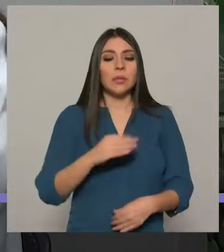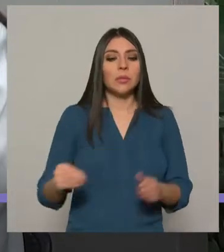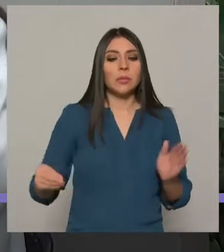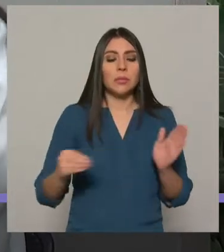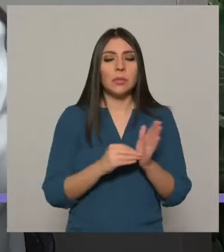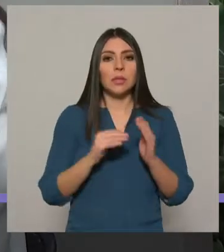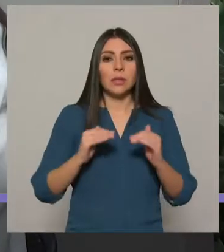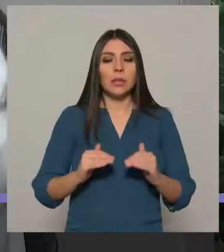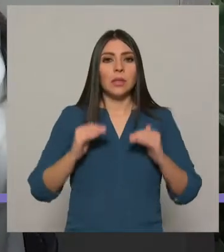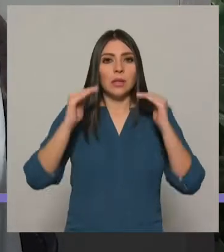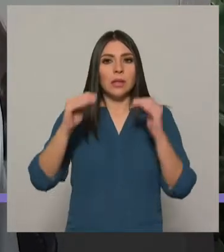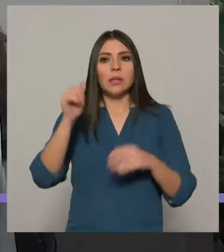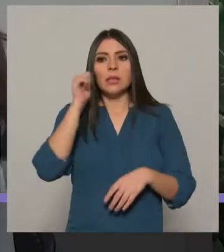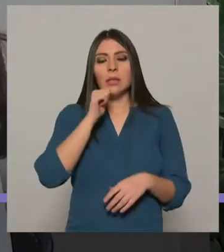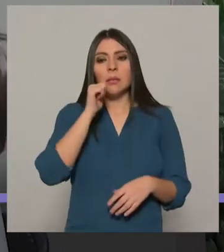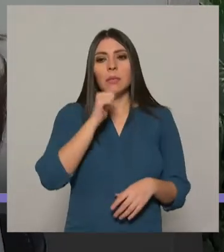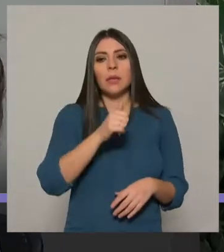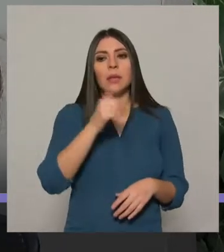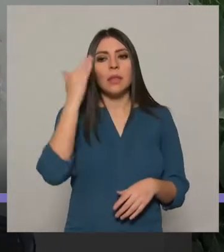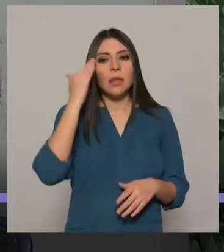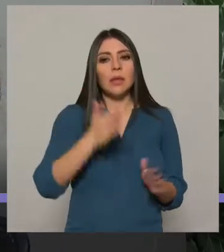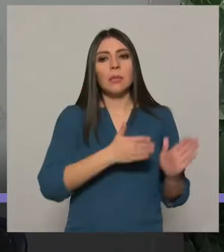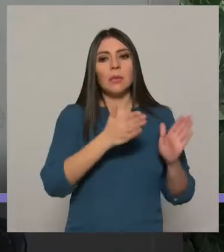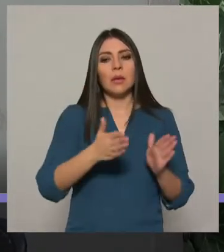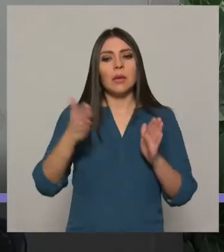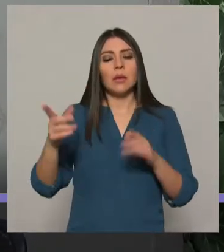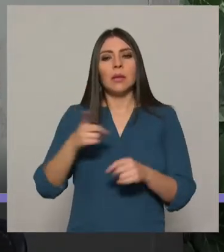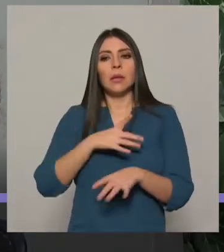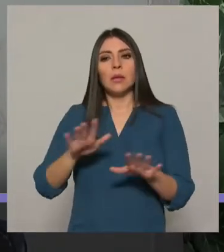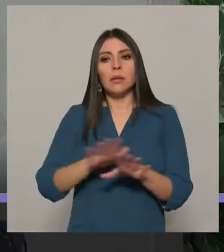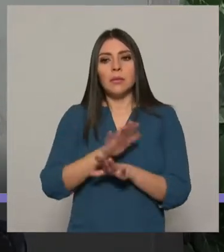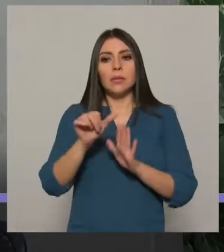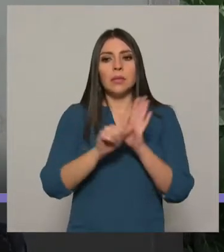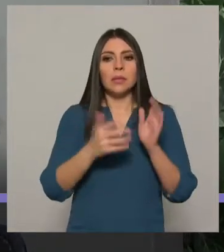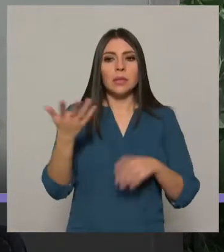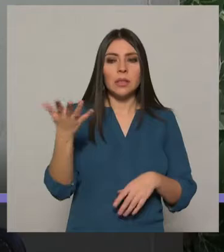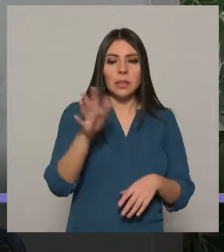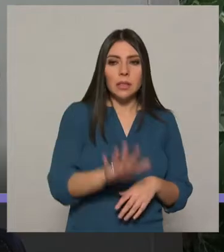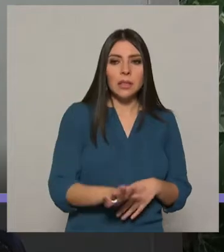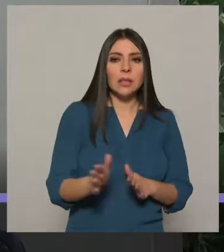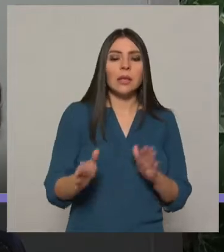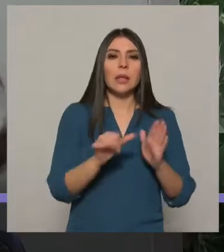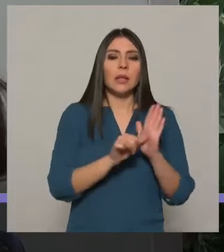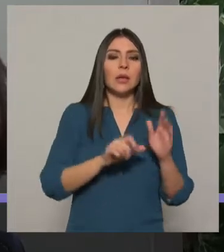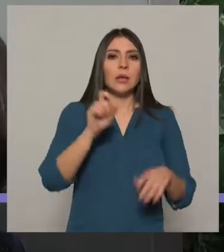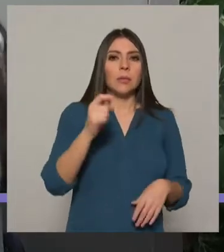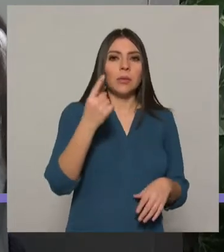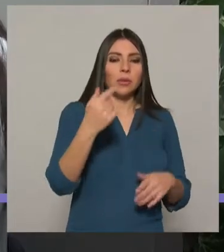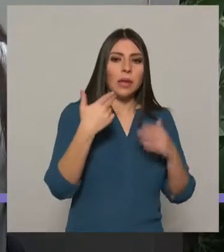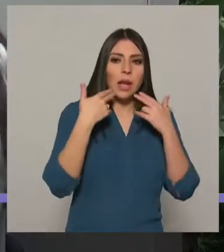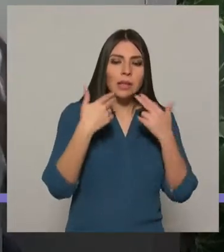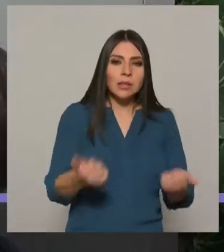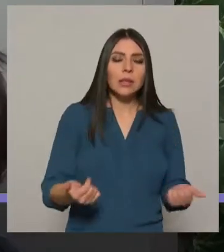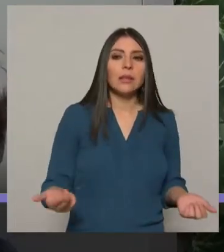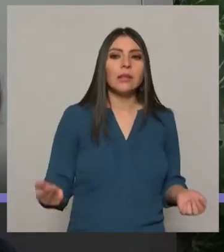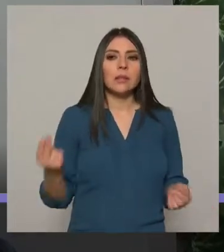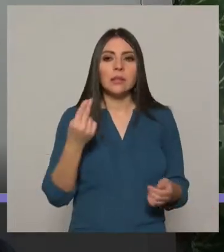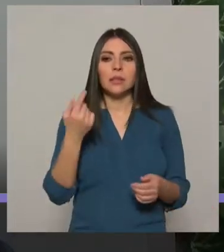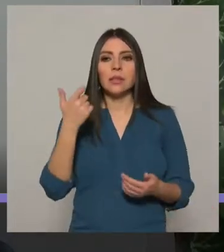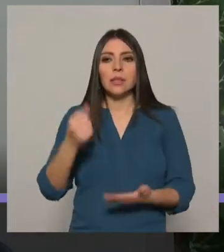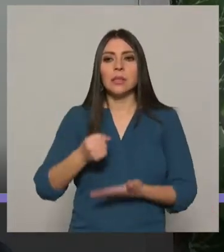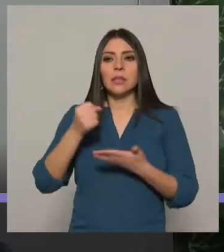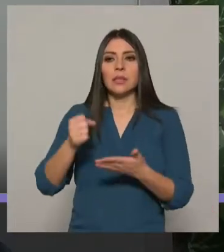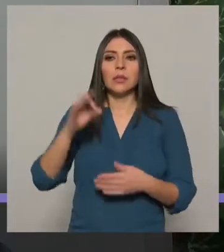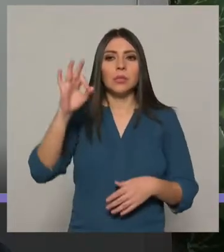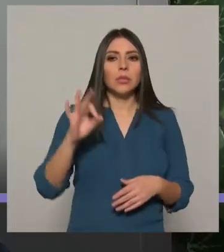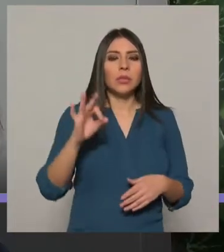incremento que se tiene que estar dando cada determinado tiempo, el artículo 10 sobre ciudad productiva, el artículo 21 de la Hacienda Pública, donde tenemos que destinar un determinado